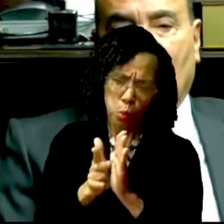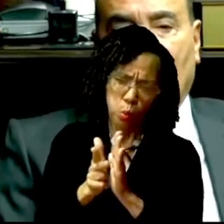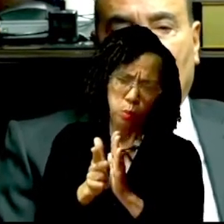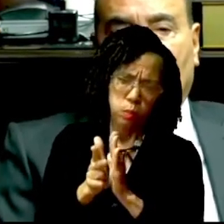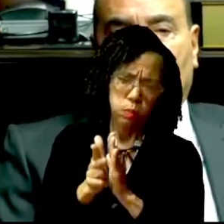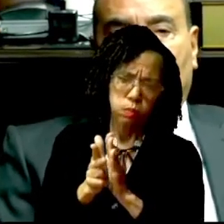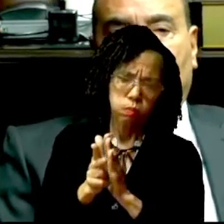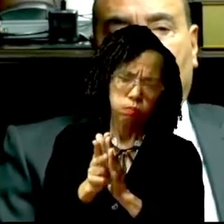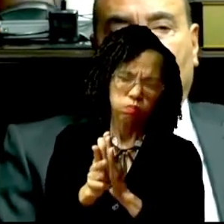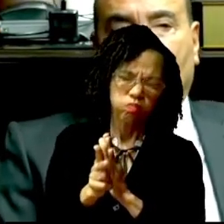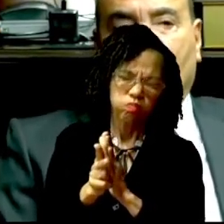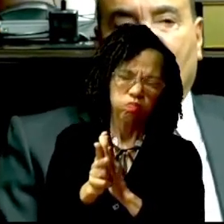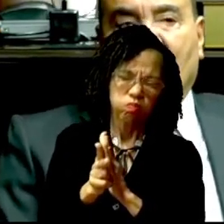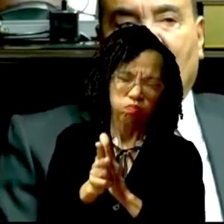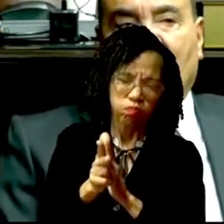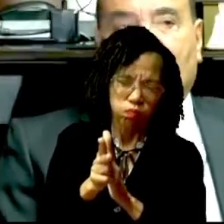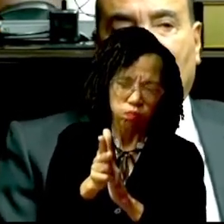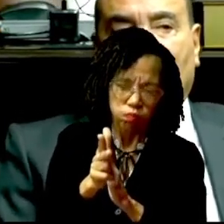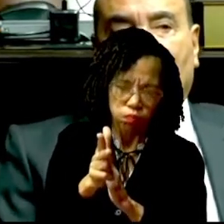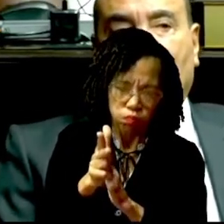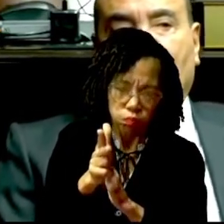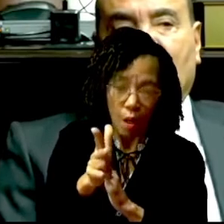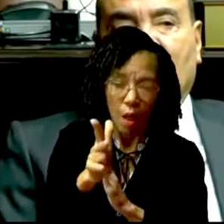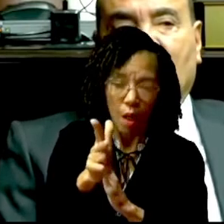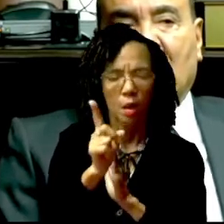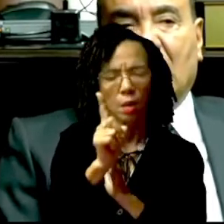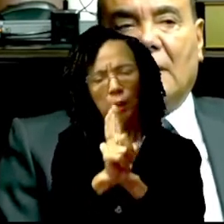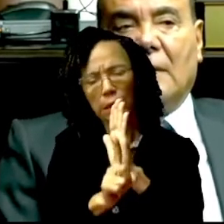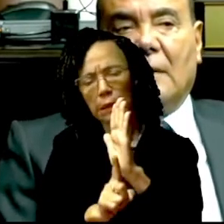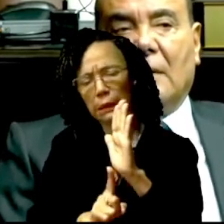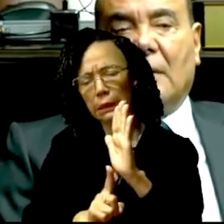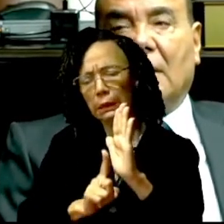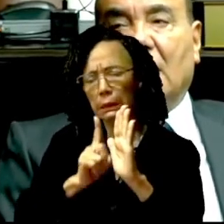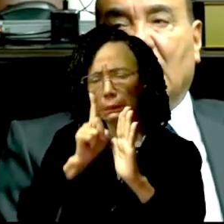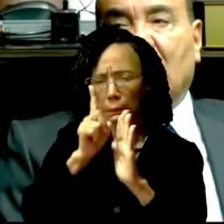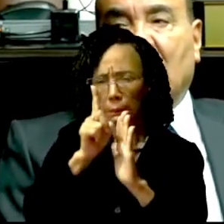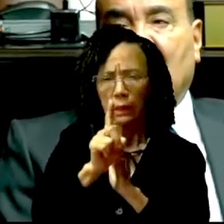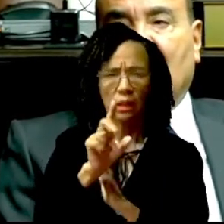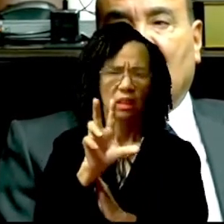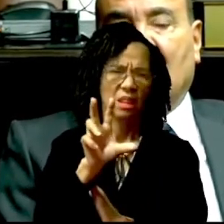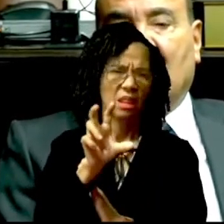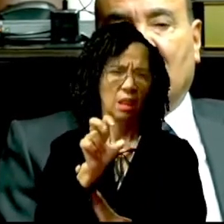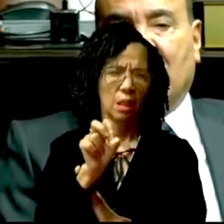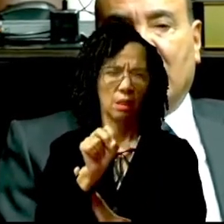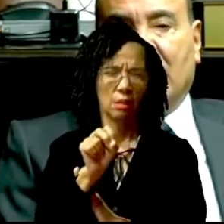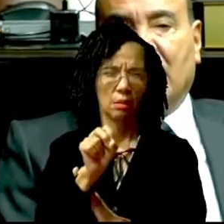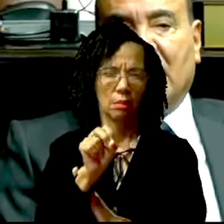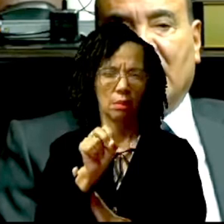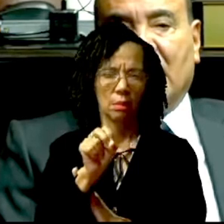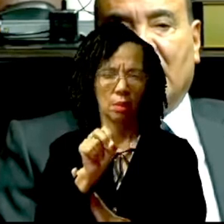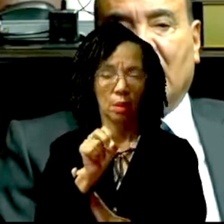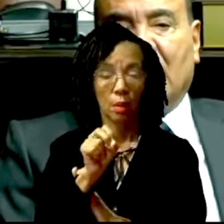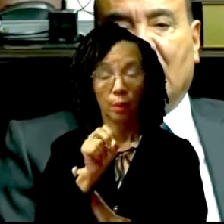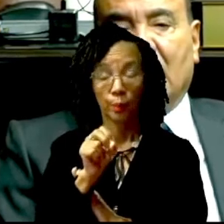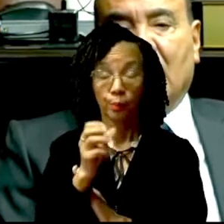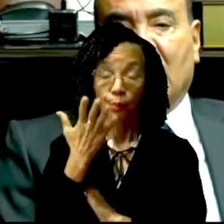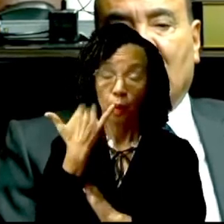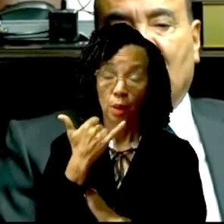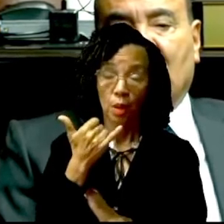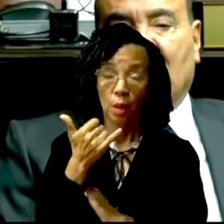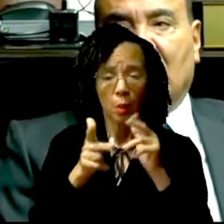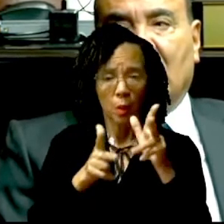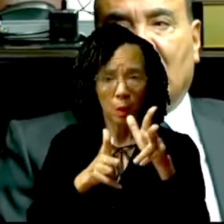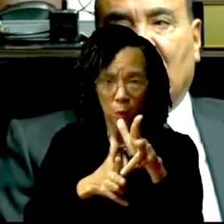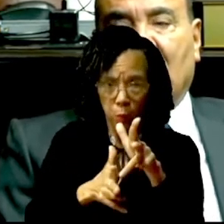que tiene dos entradas, pero que es bastante transitada, porque estamos hablando de que casi